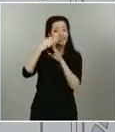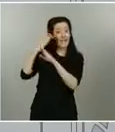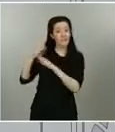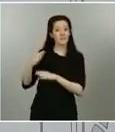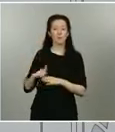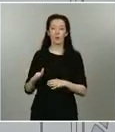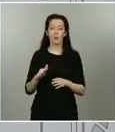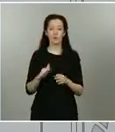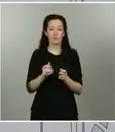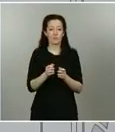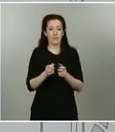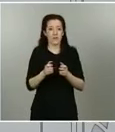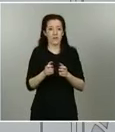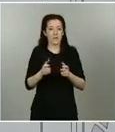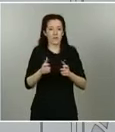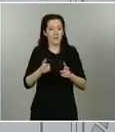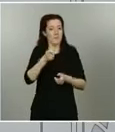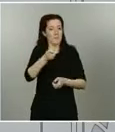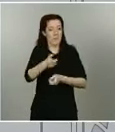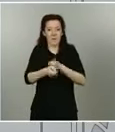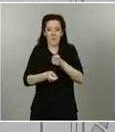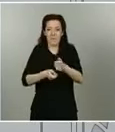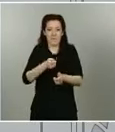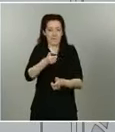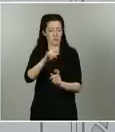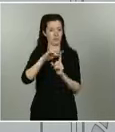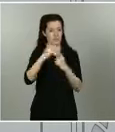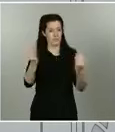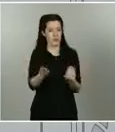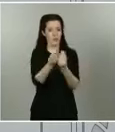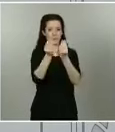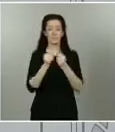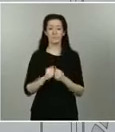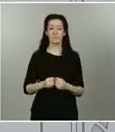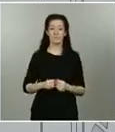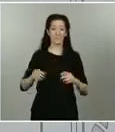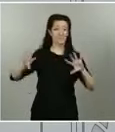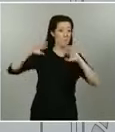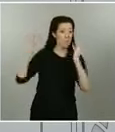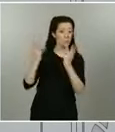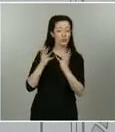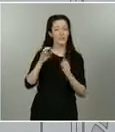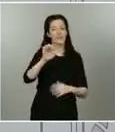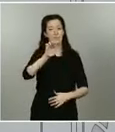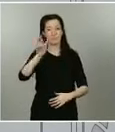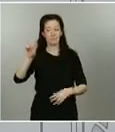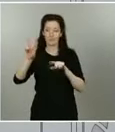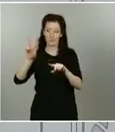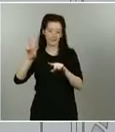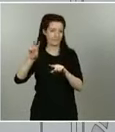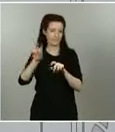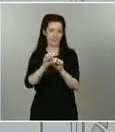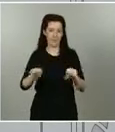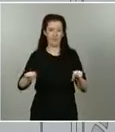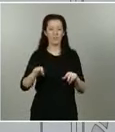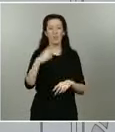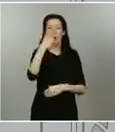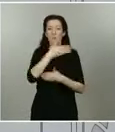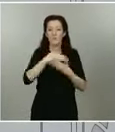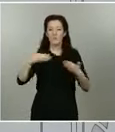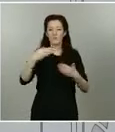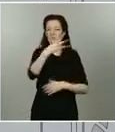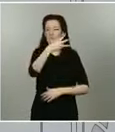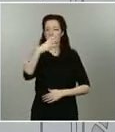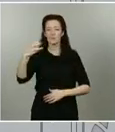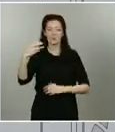menores. A nivel global, Estados Unidos sigue siendo el país que marca la pauta, con 1.300.000, algo más de 1.300.000 casos,